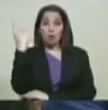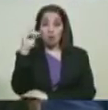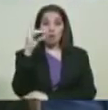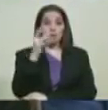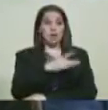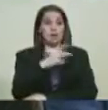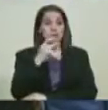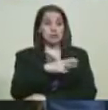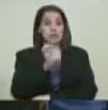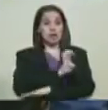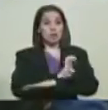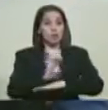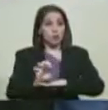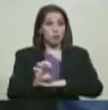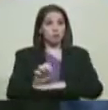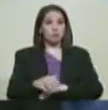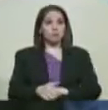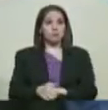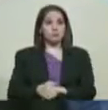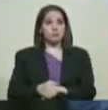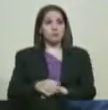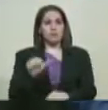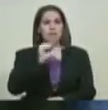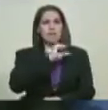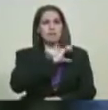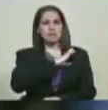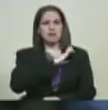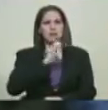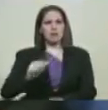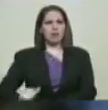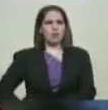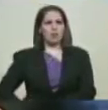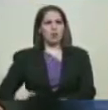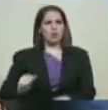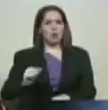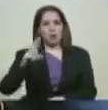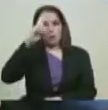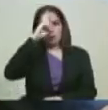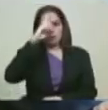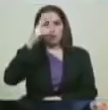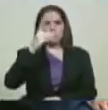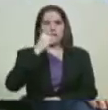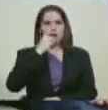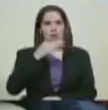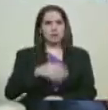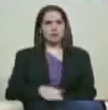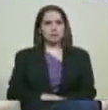Chile, Ecuador, El Salvador, República Dominicana, Uruguay,